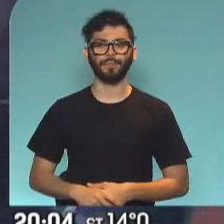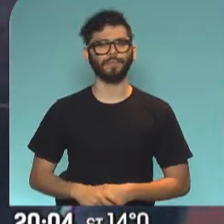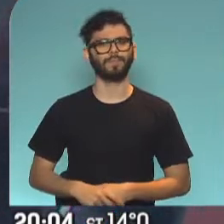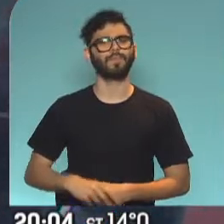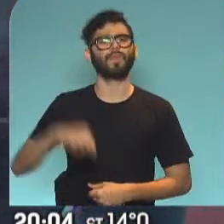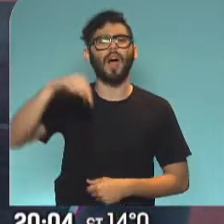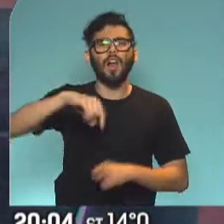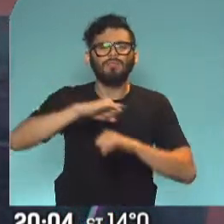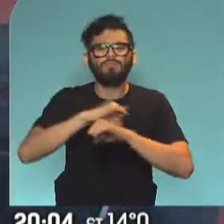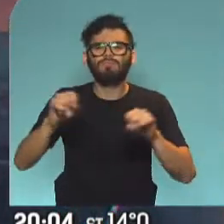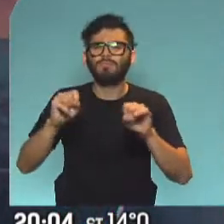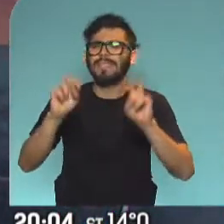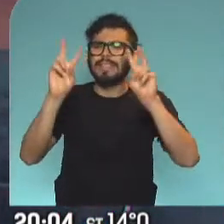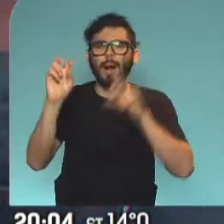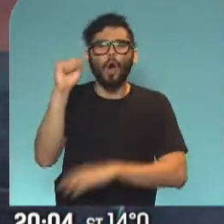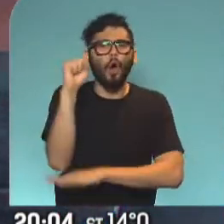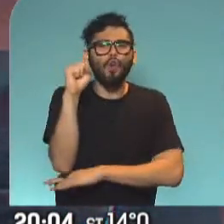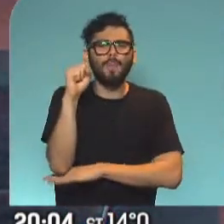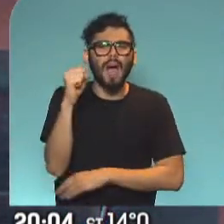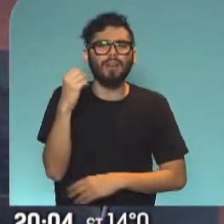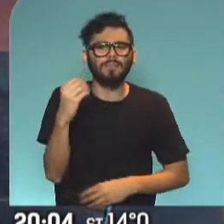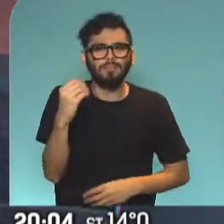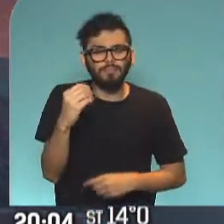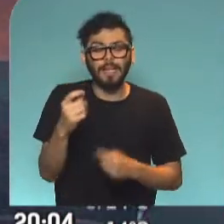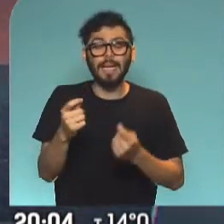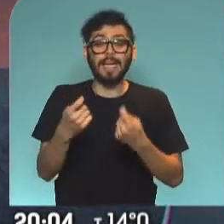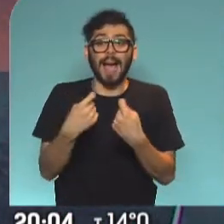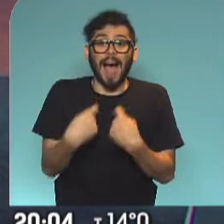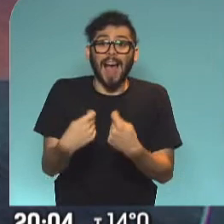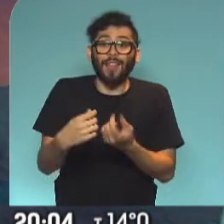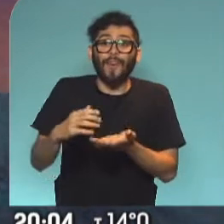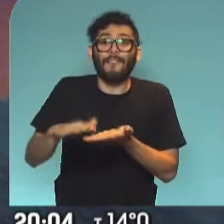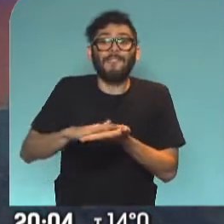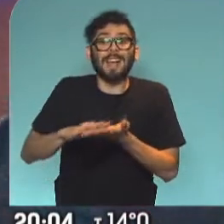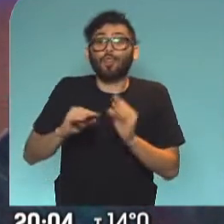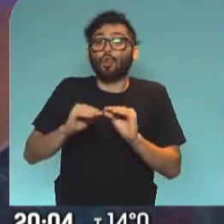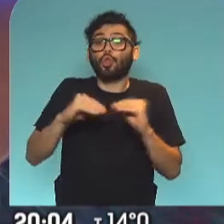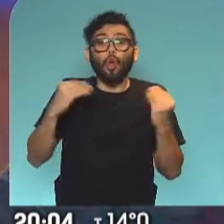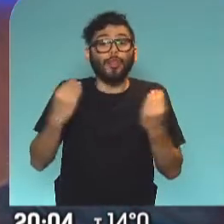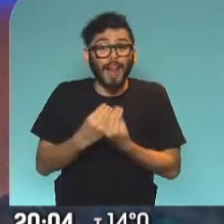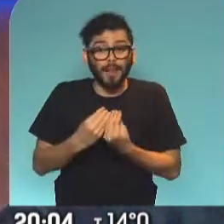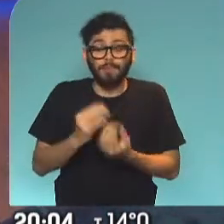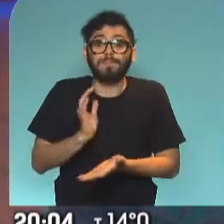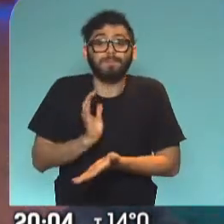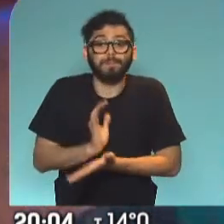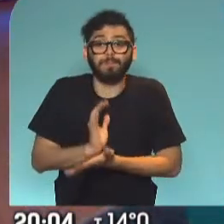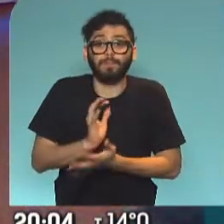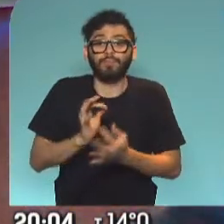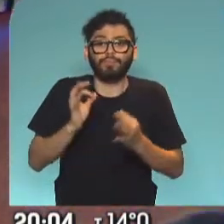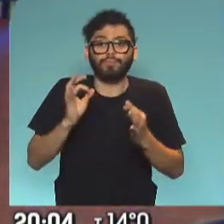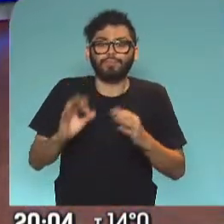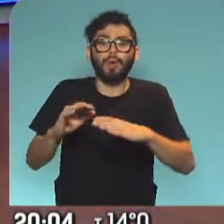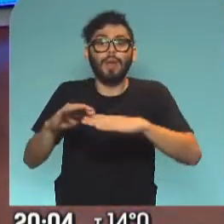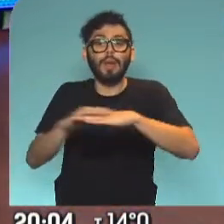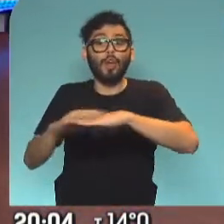vamos ahora con el dato económico del día que tiene que ver con la canasta básica total. ¿Cuánto se necesita para no caer en la